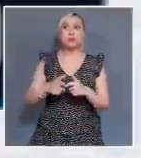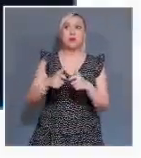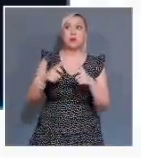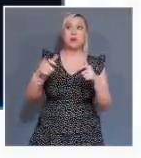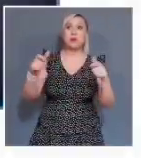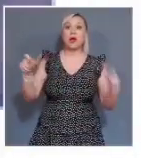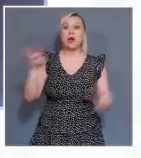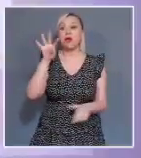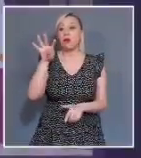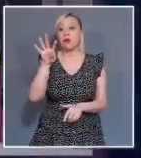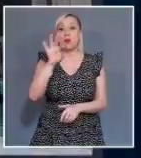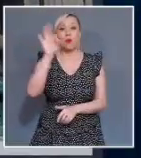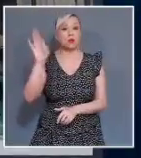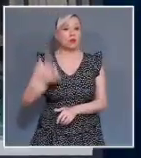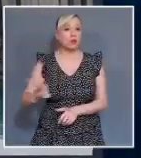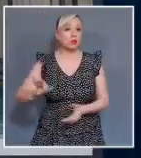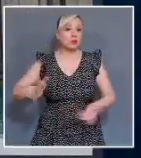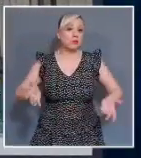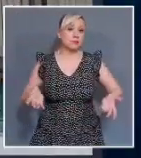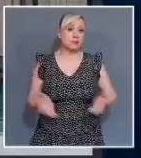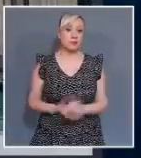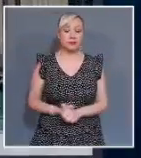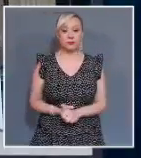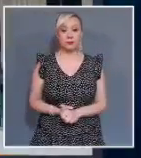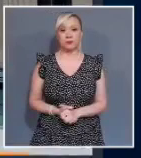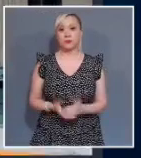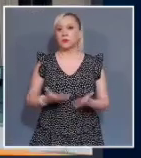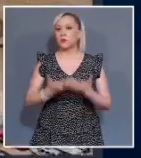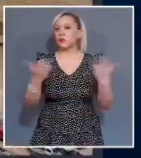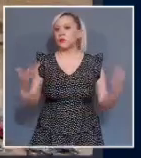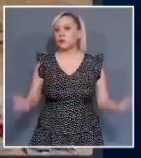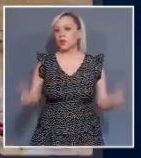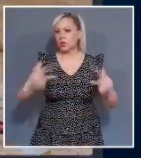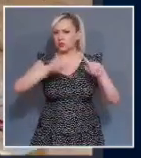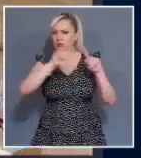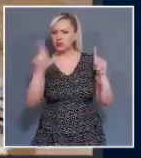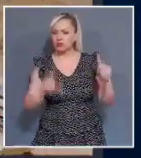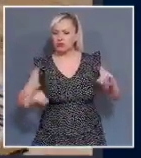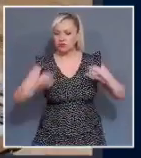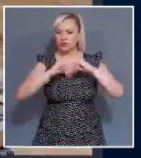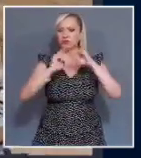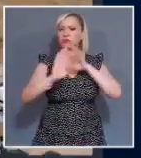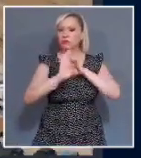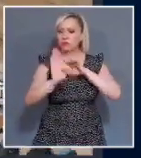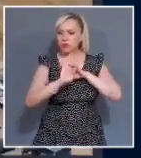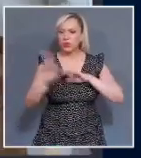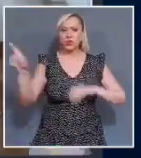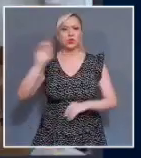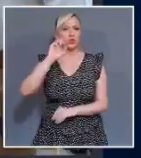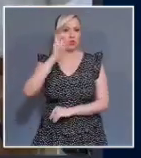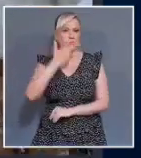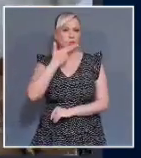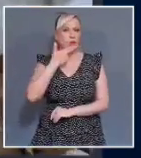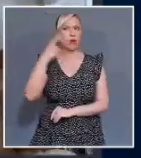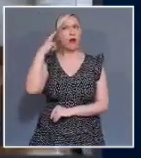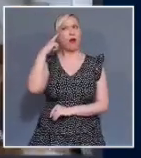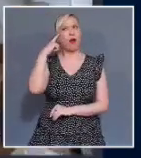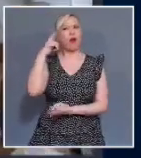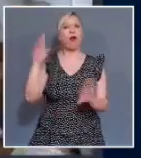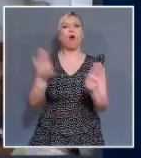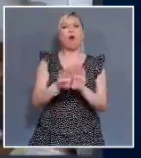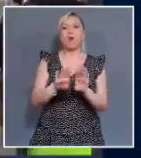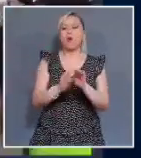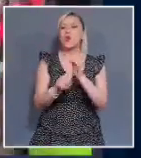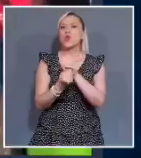19%. El Instituto Nacional de Migración y el Gobierno de Chihuahua definieron establecer una nueva coordinación